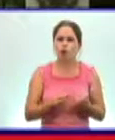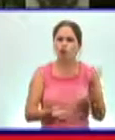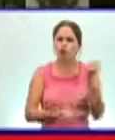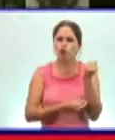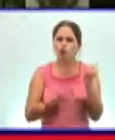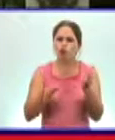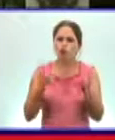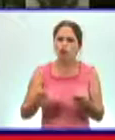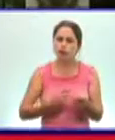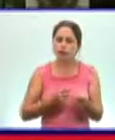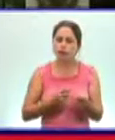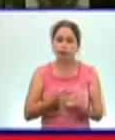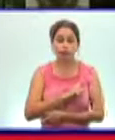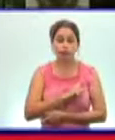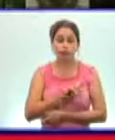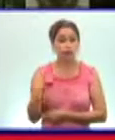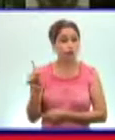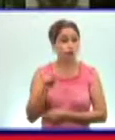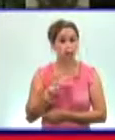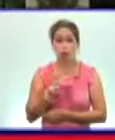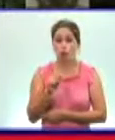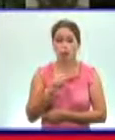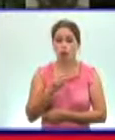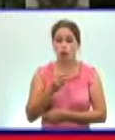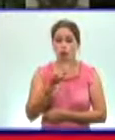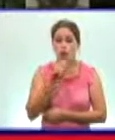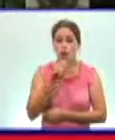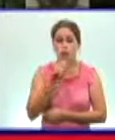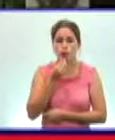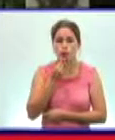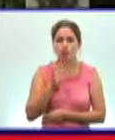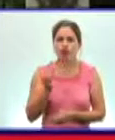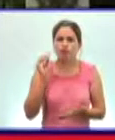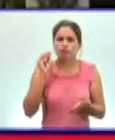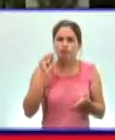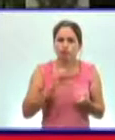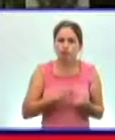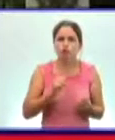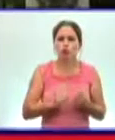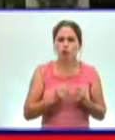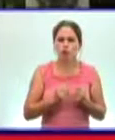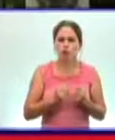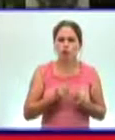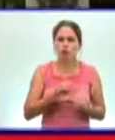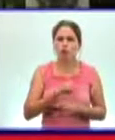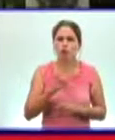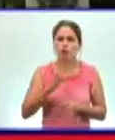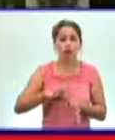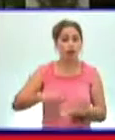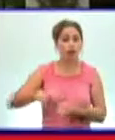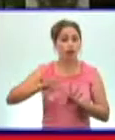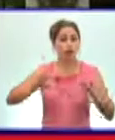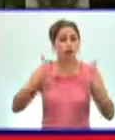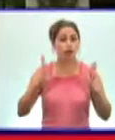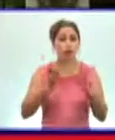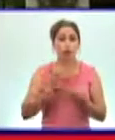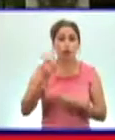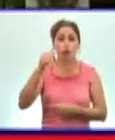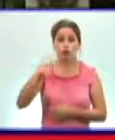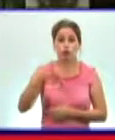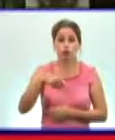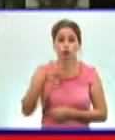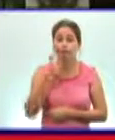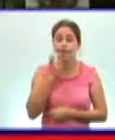las armas, ni por la fuerza del genio. La imposición está alejada de toda concepción en la doctrina